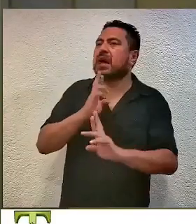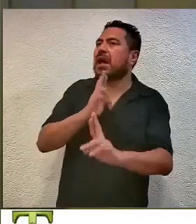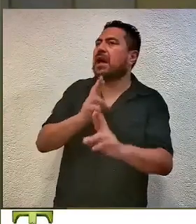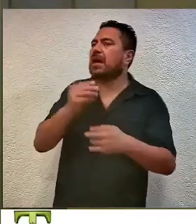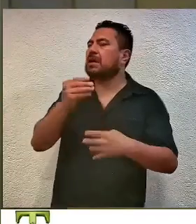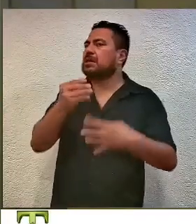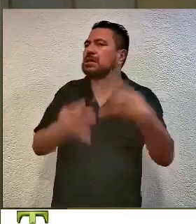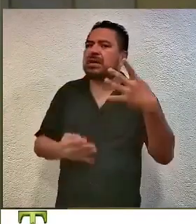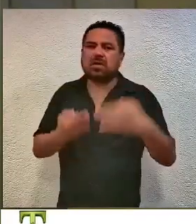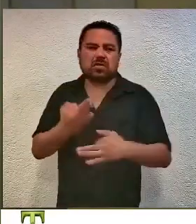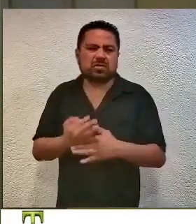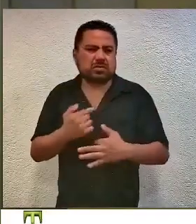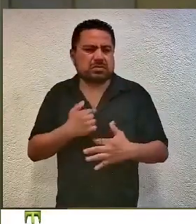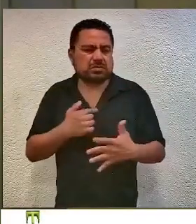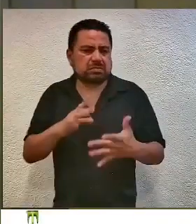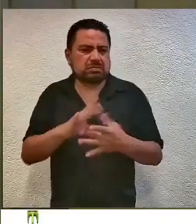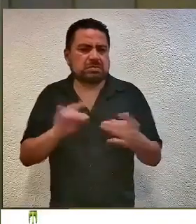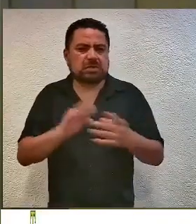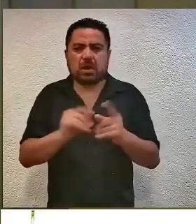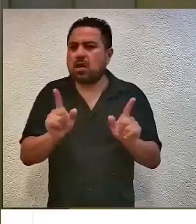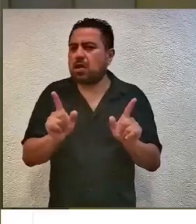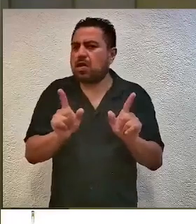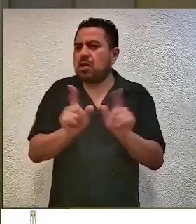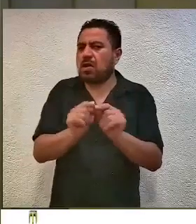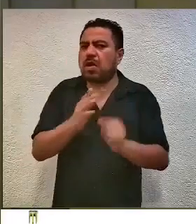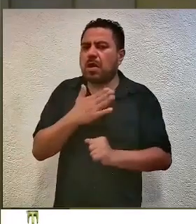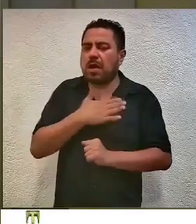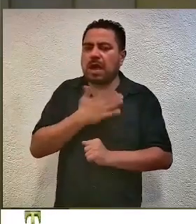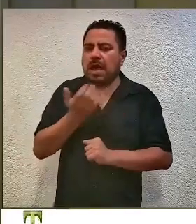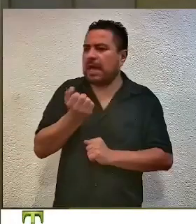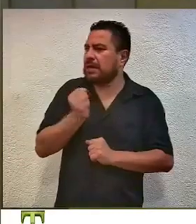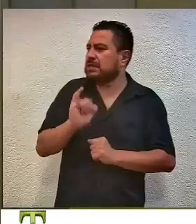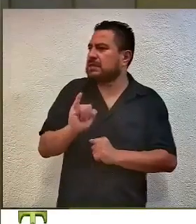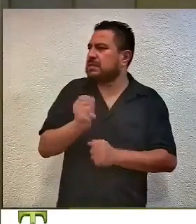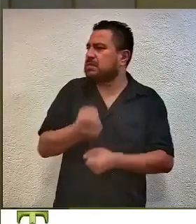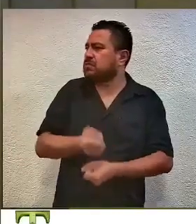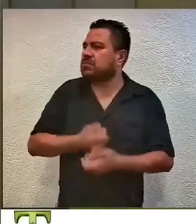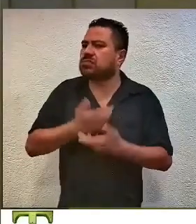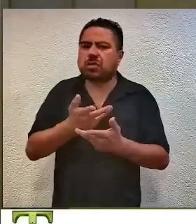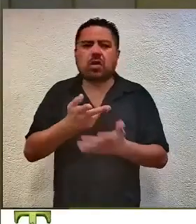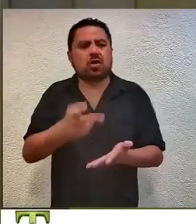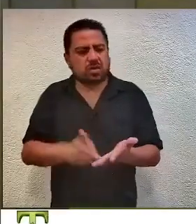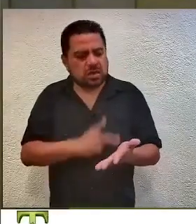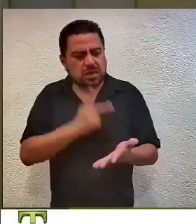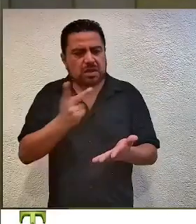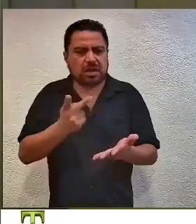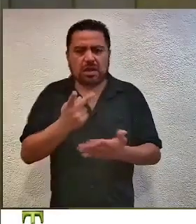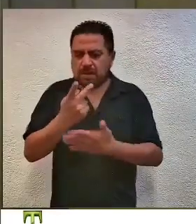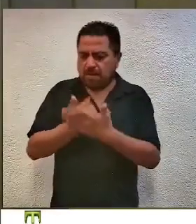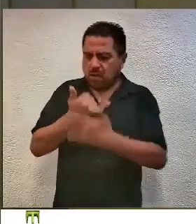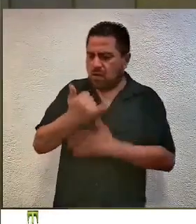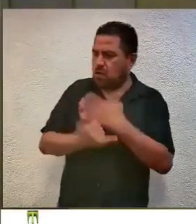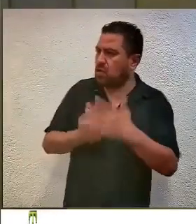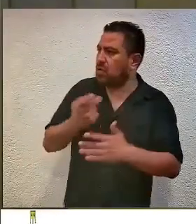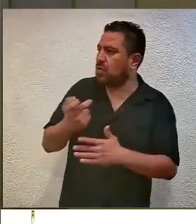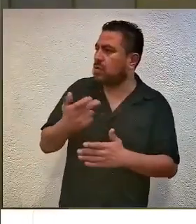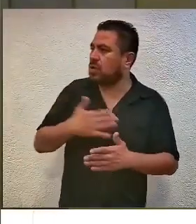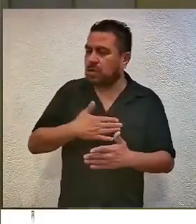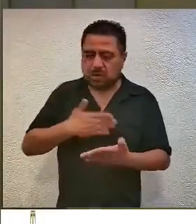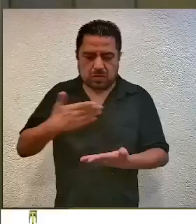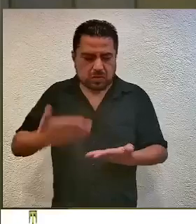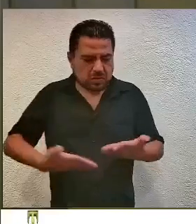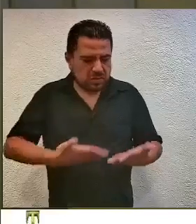he mencionado, yo lo dije y así lo expresé y lo voy a reiterar. El proyecto que se nos pone